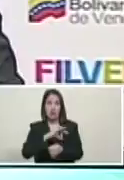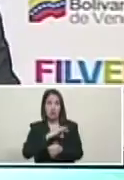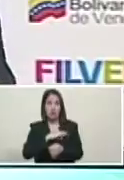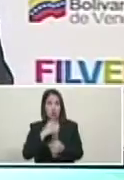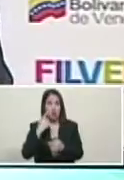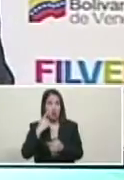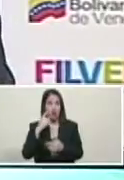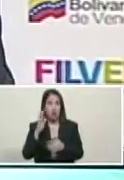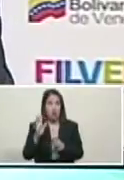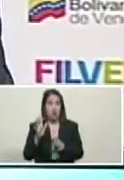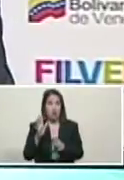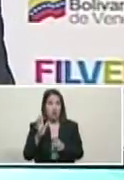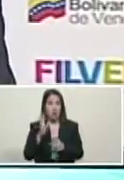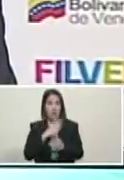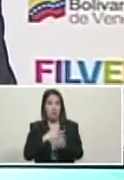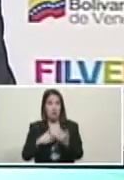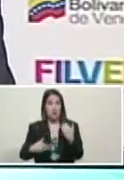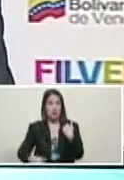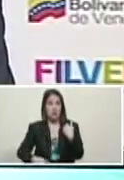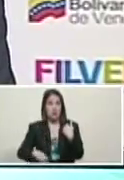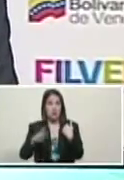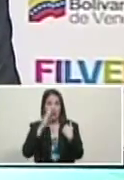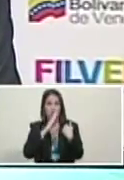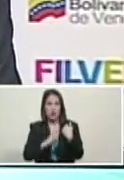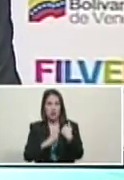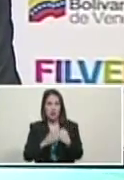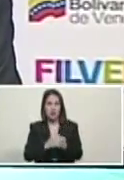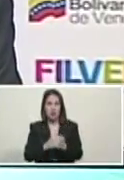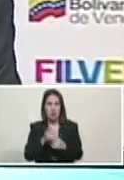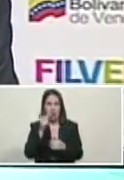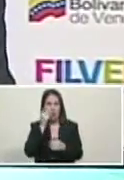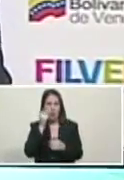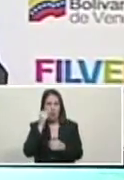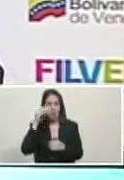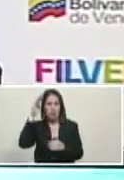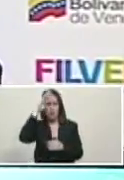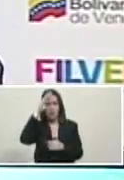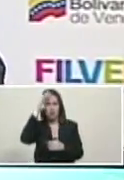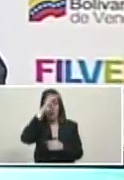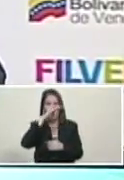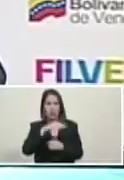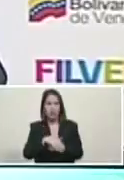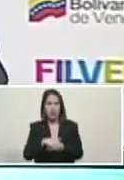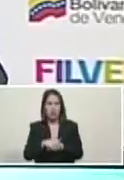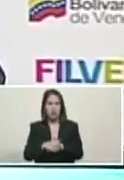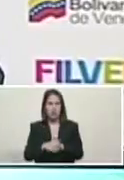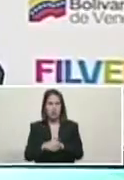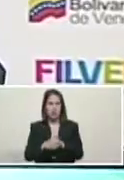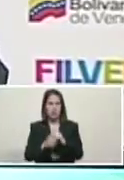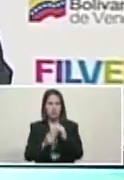presidente de Brasil dentro de poco, llamado Bolsonaro, es que se llama, ¿verdad? Bolsonaro.